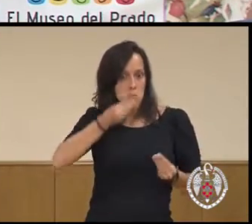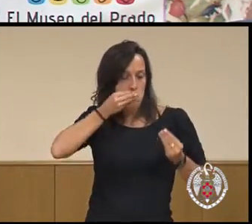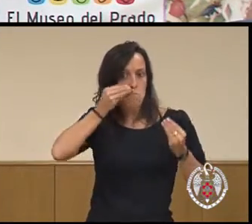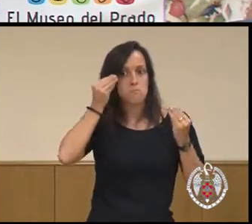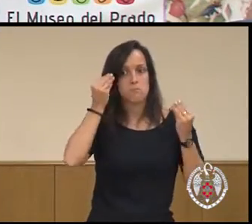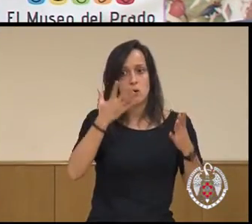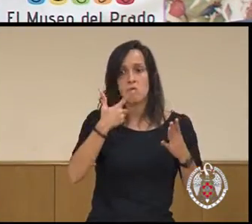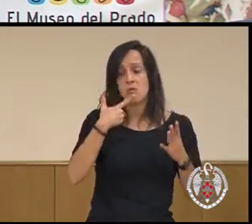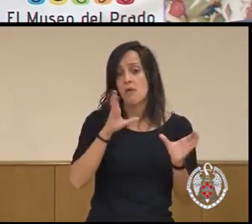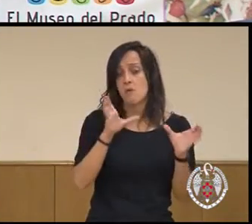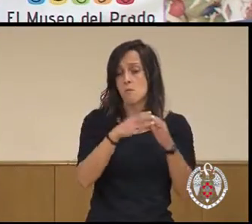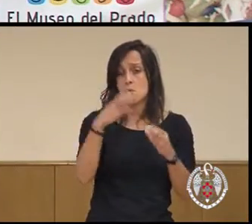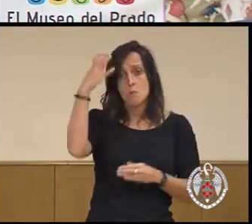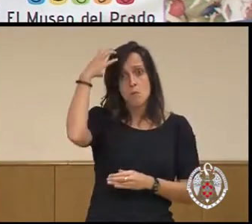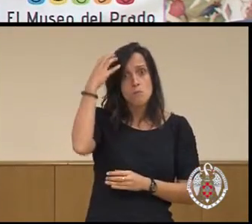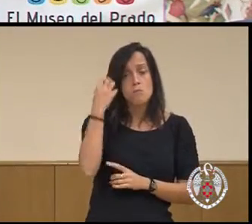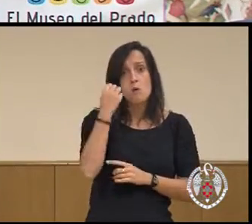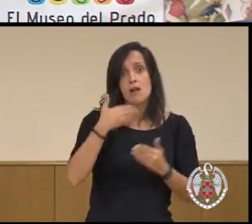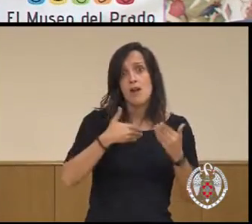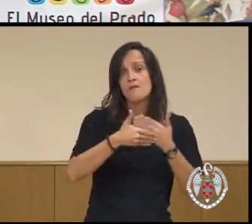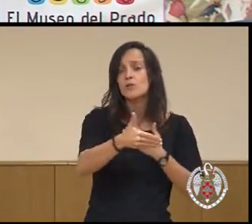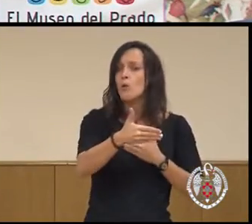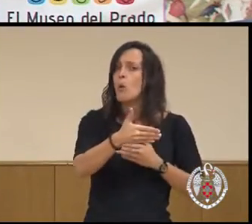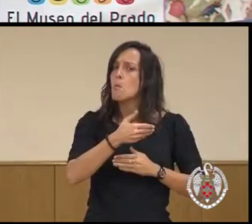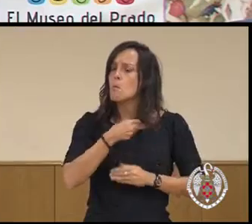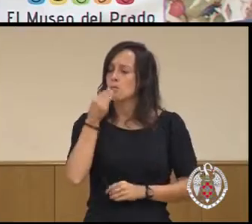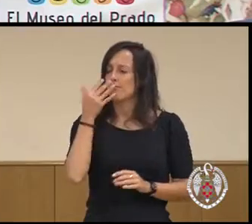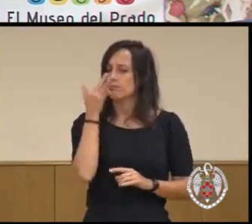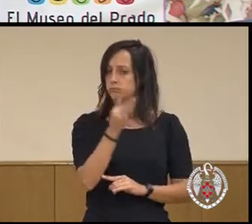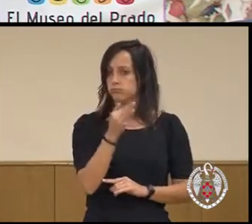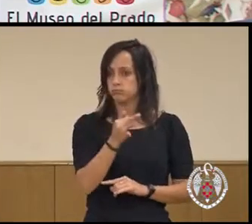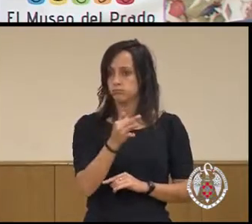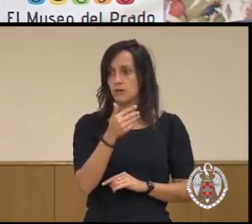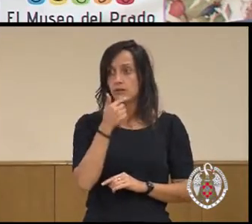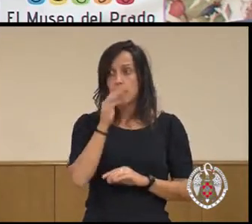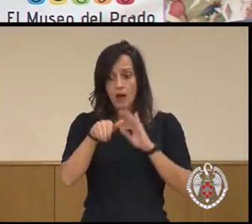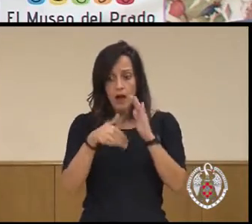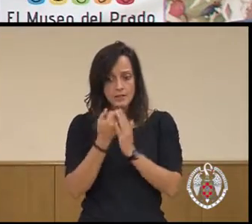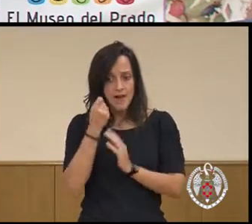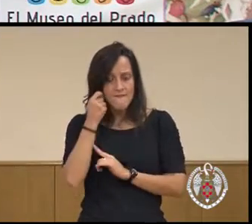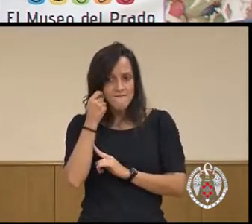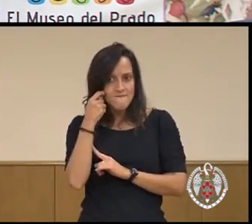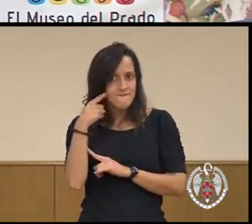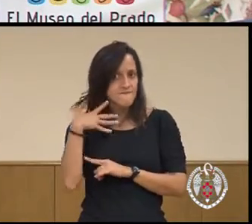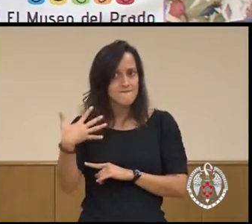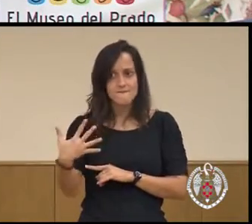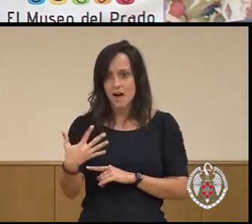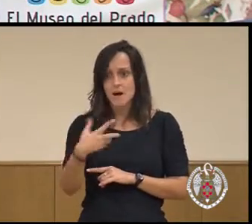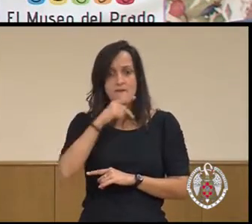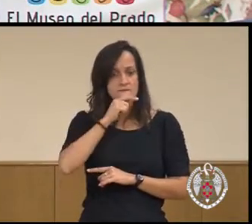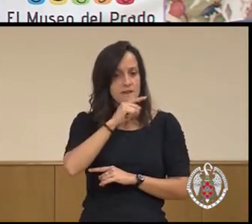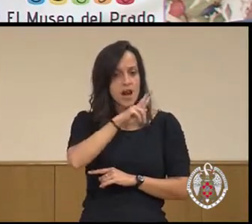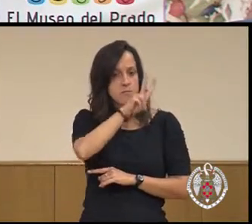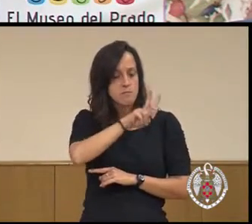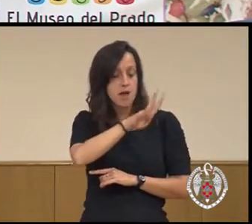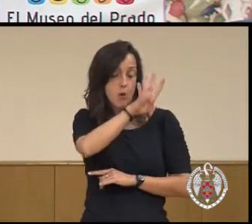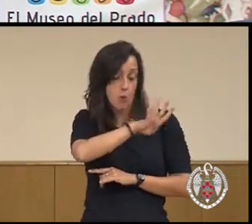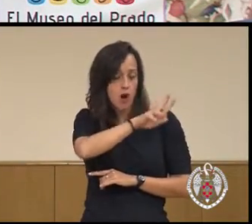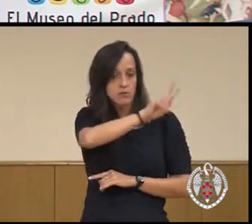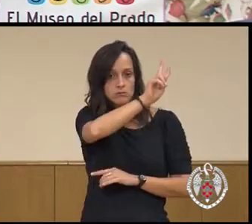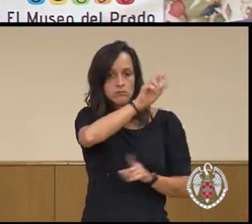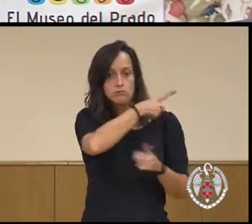un futuro muy, muy esperanzador. Tanta fue la fama de la práctica musical de Felipe IV, que muchos